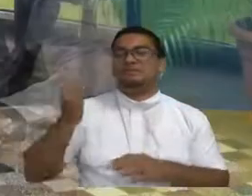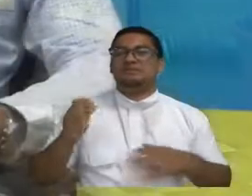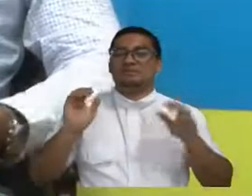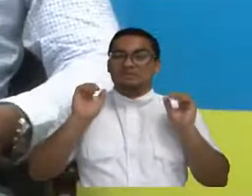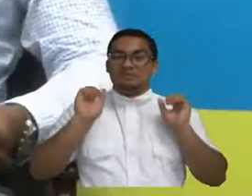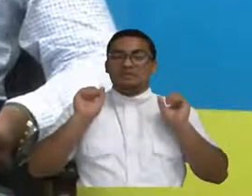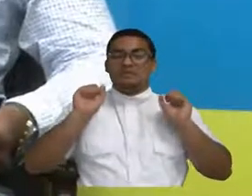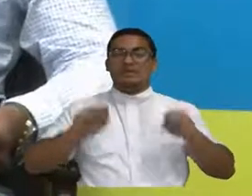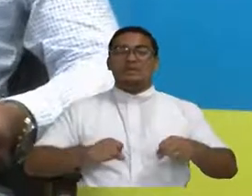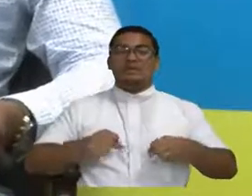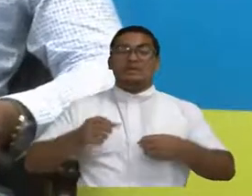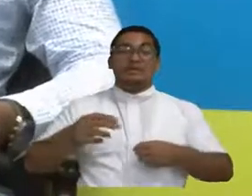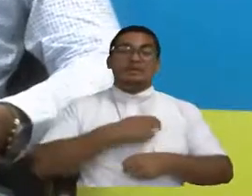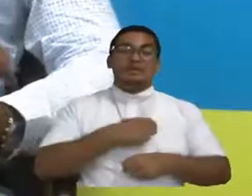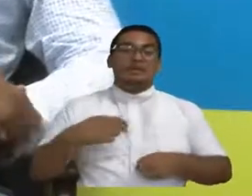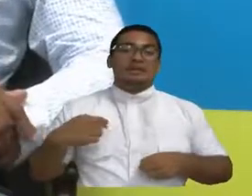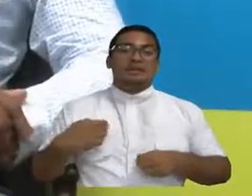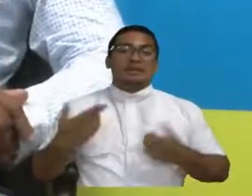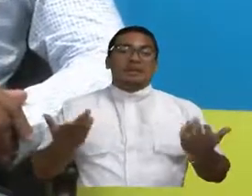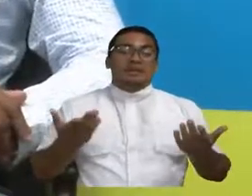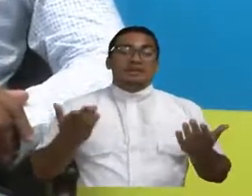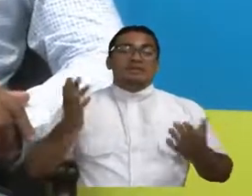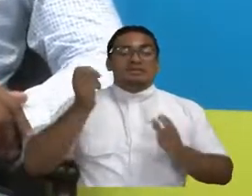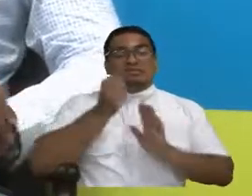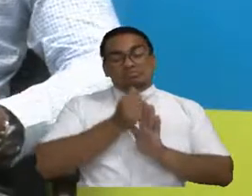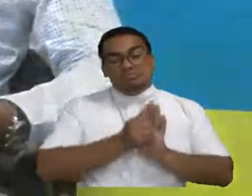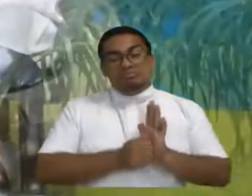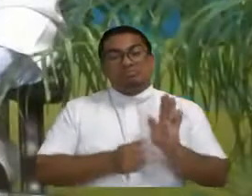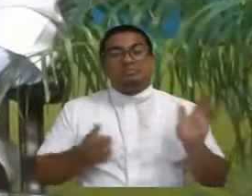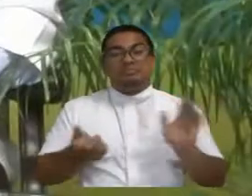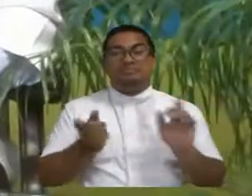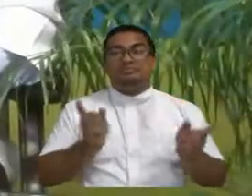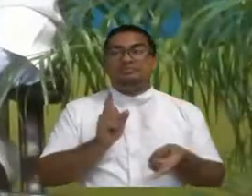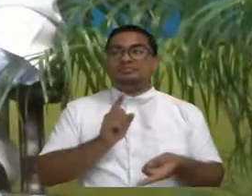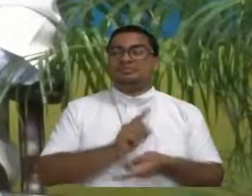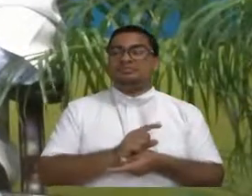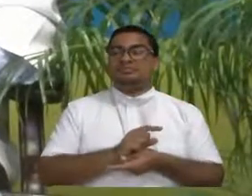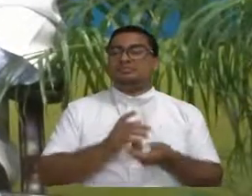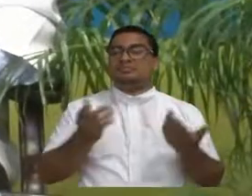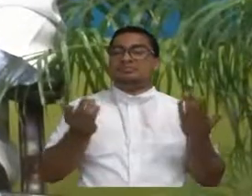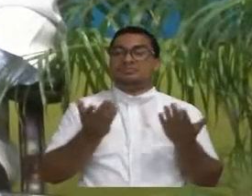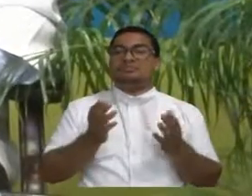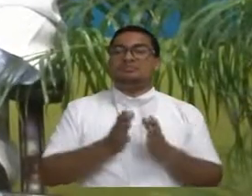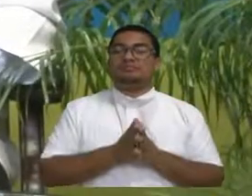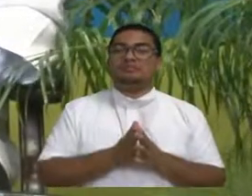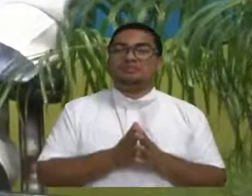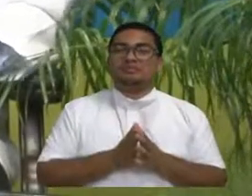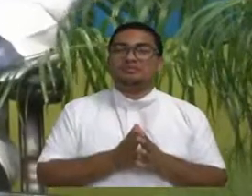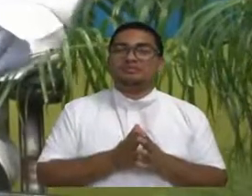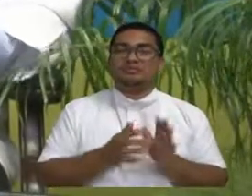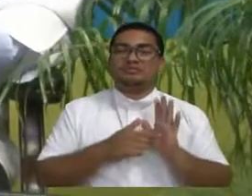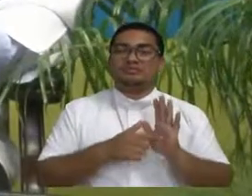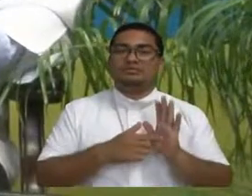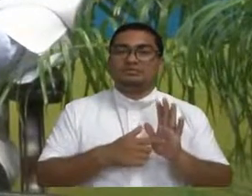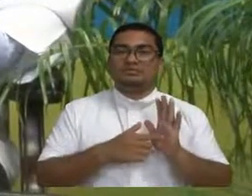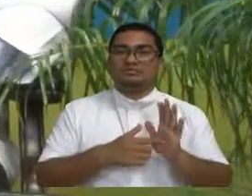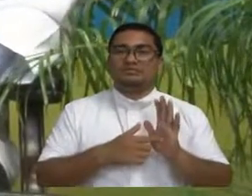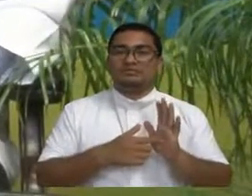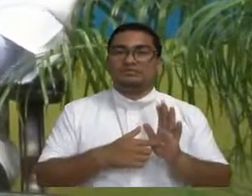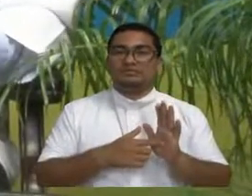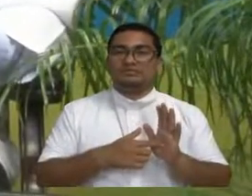pueden aplicar para disminuir la depresión postparto? Sí, estas terapias son aplicadas por personal entrenado,